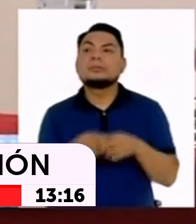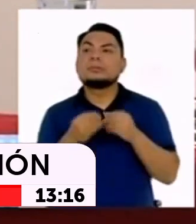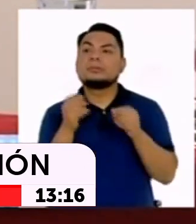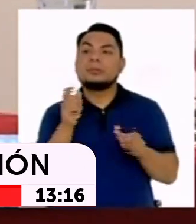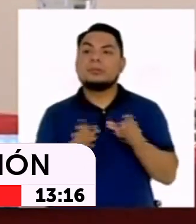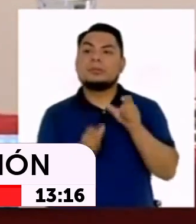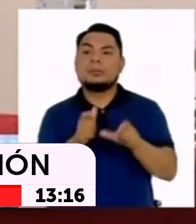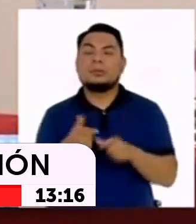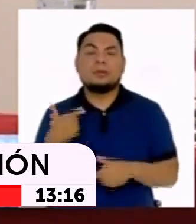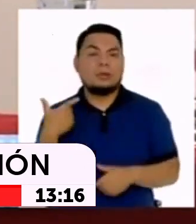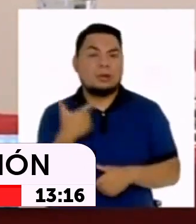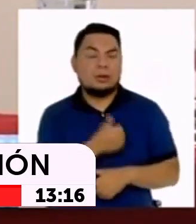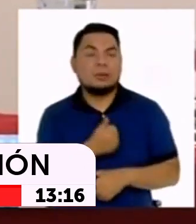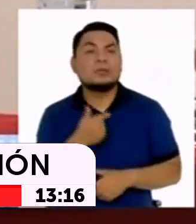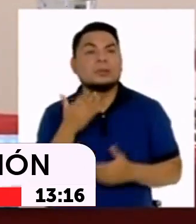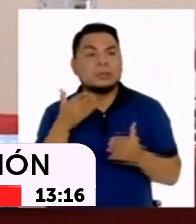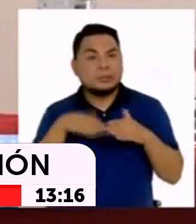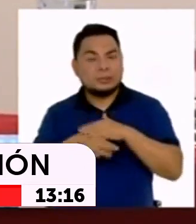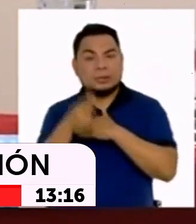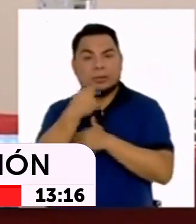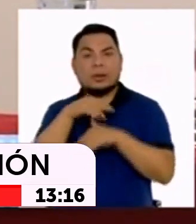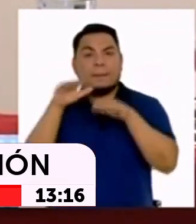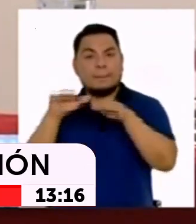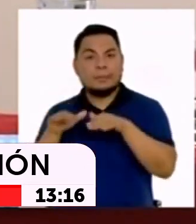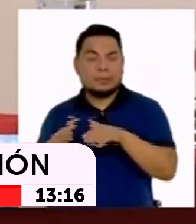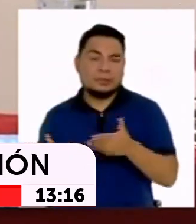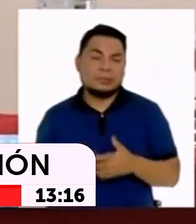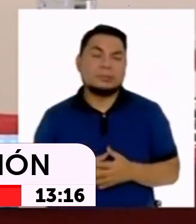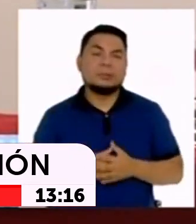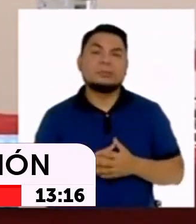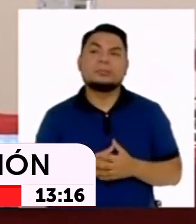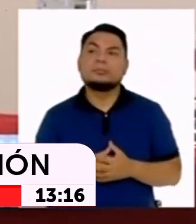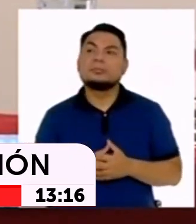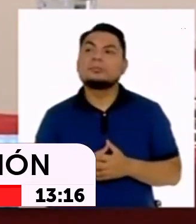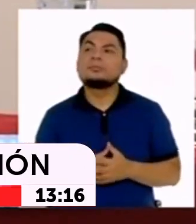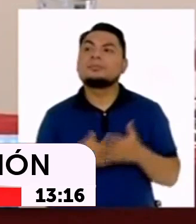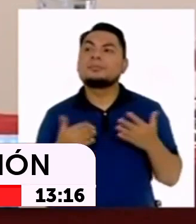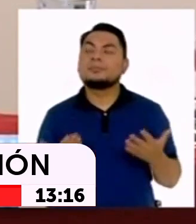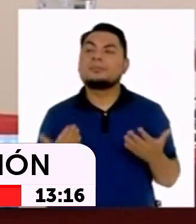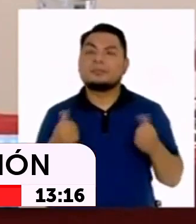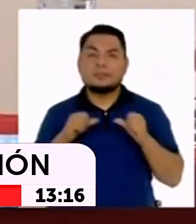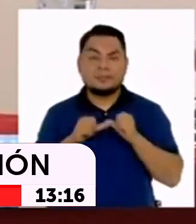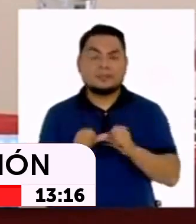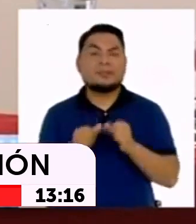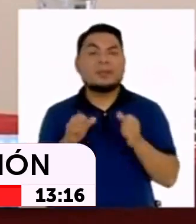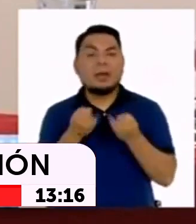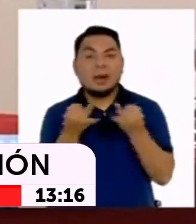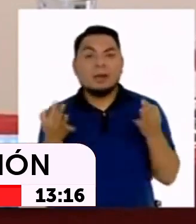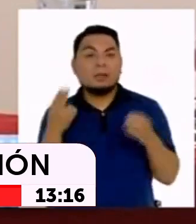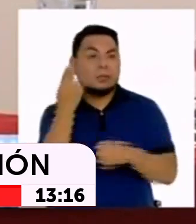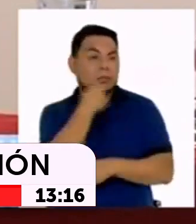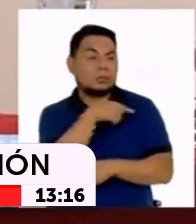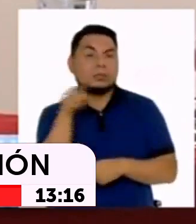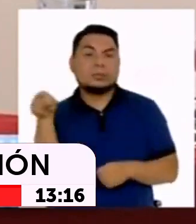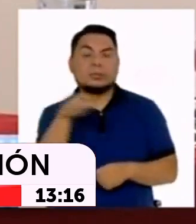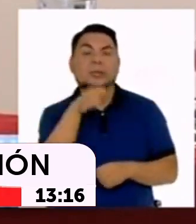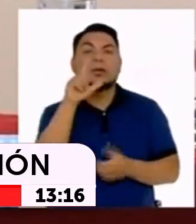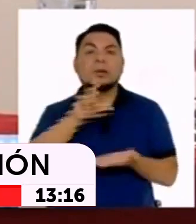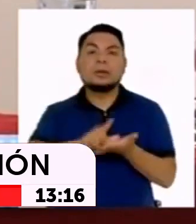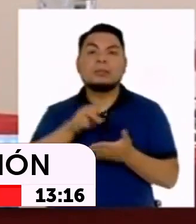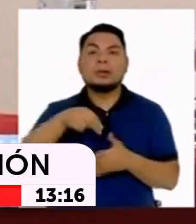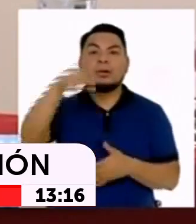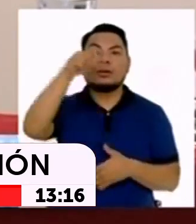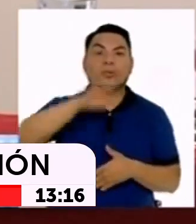cantidad de pacientes hospitalizados y en unidades de cuidados intensivos. Todavía tenemos en algunos hospitales de Lima y